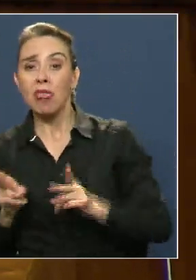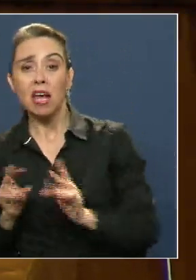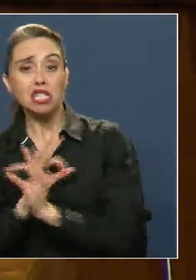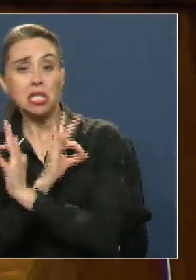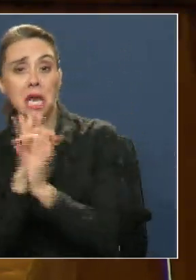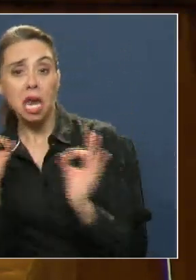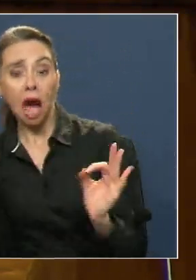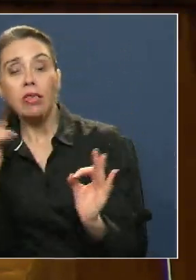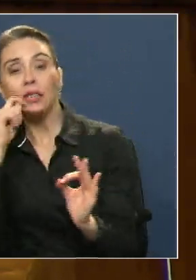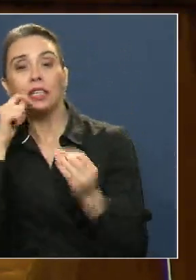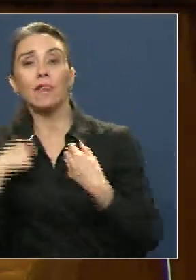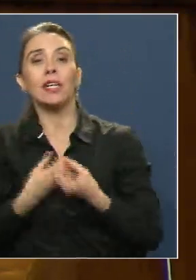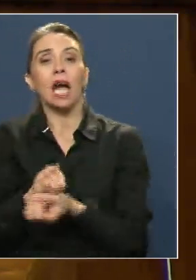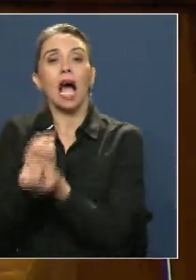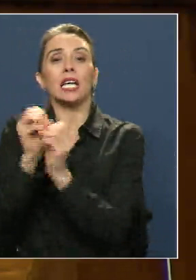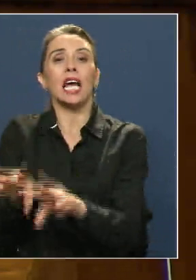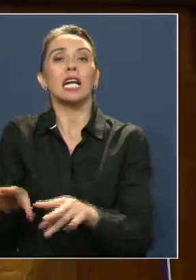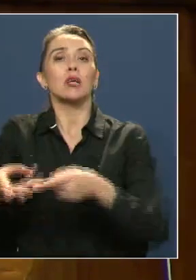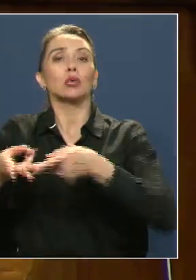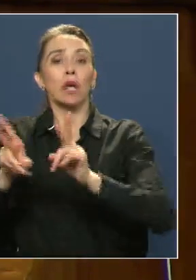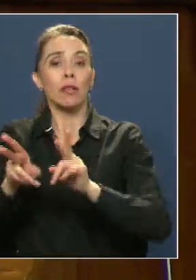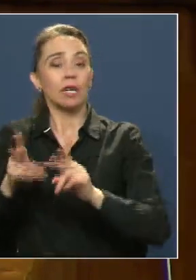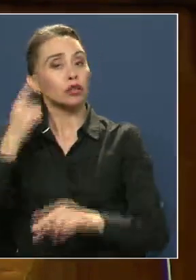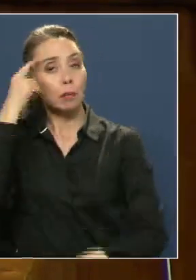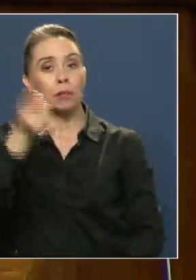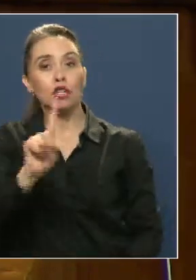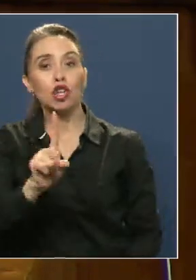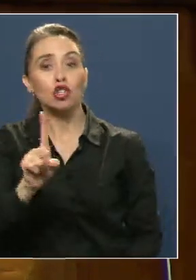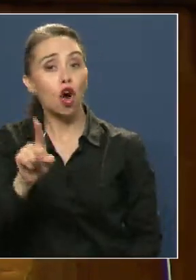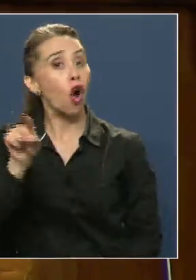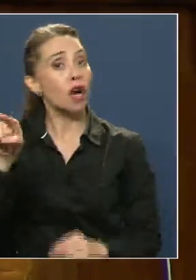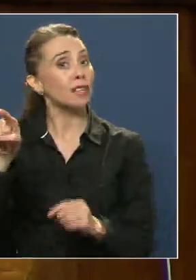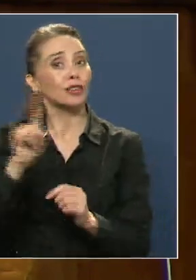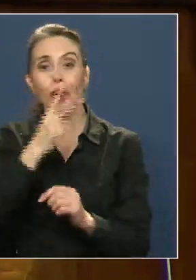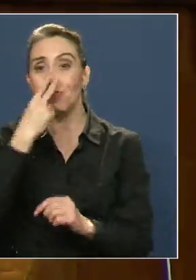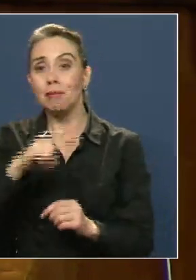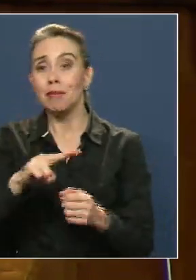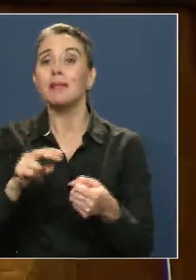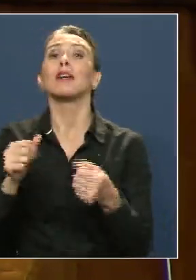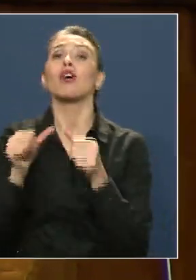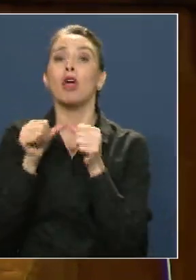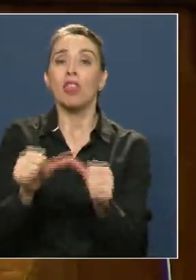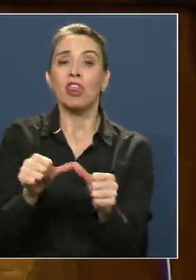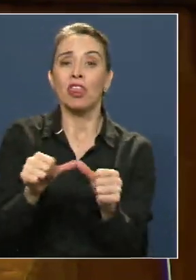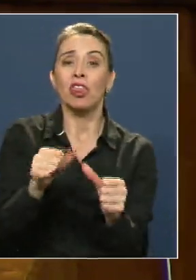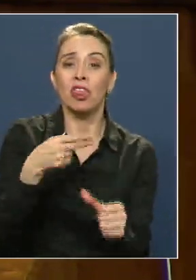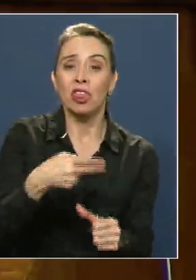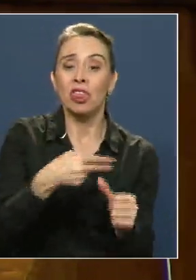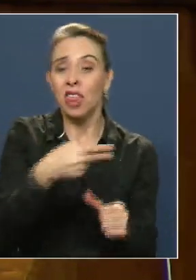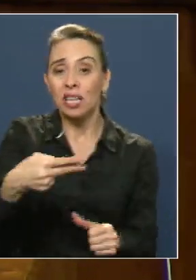renunciado a ellos. No es el caso de los delitos sexuales cometidos contra menores de edad.